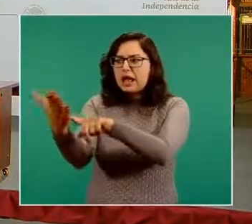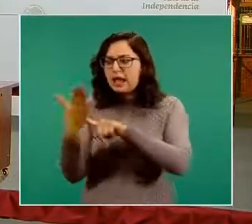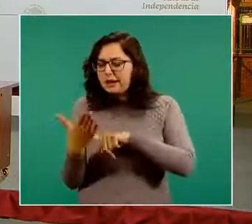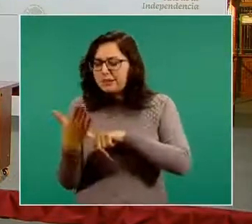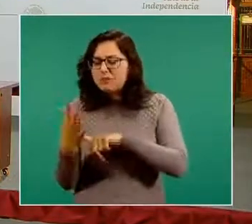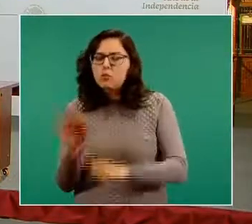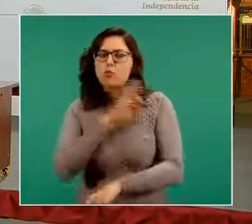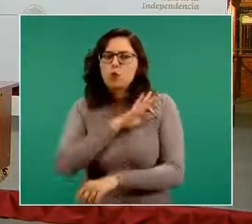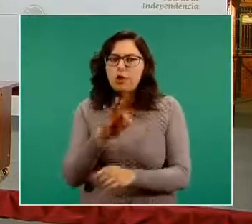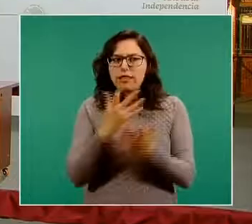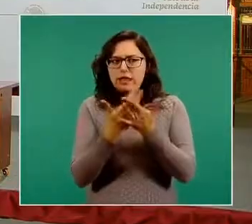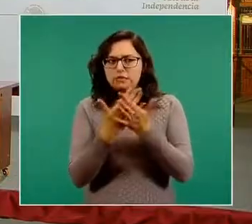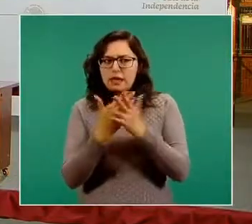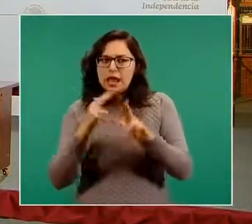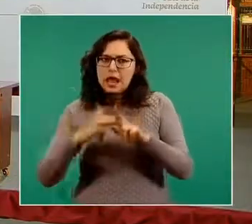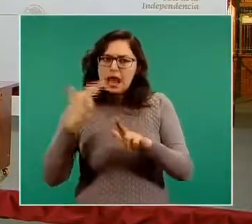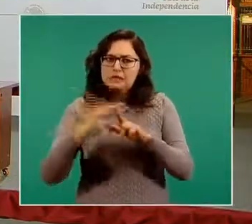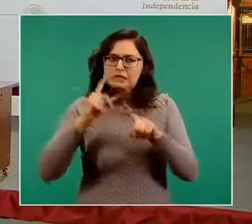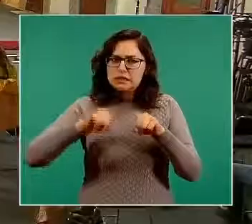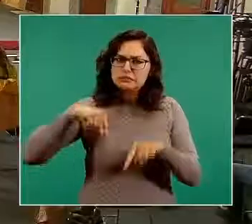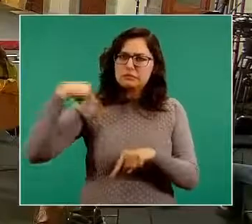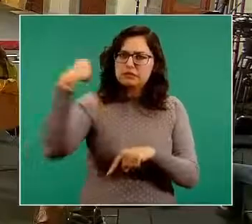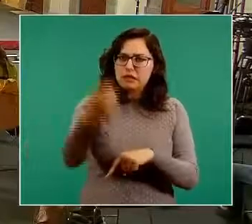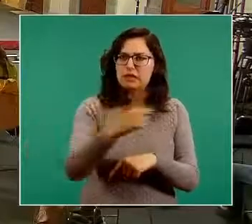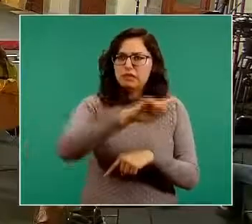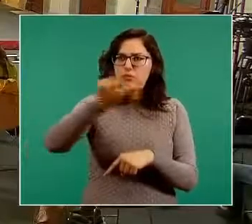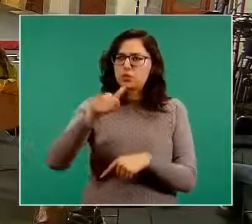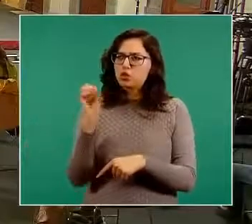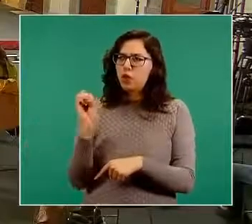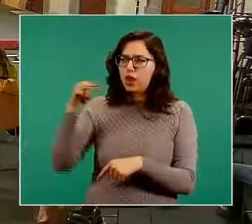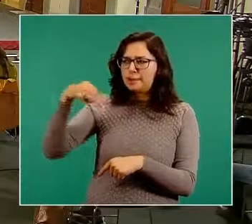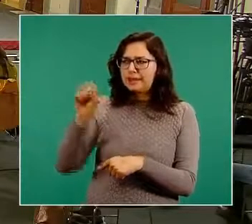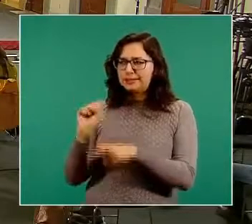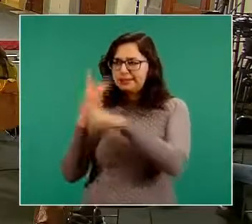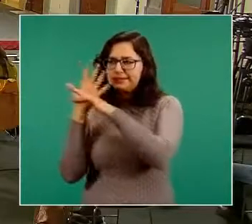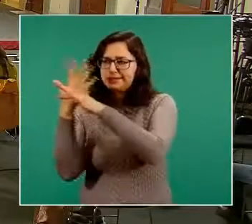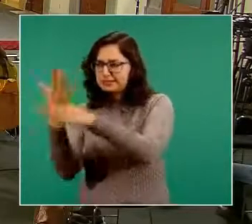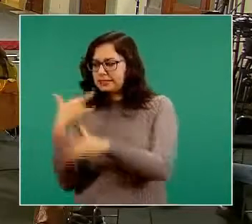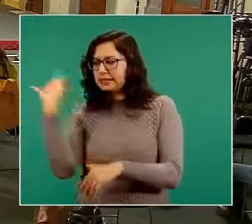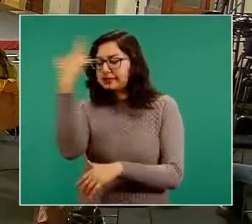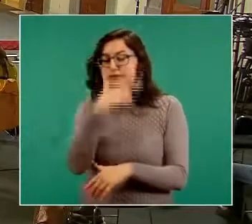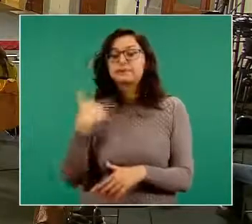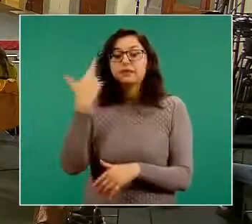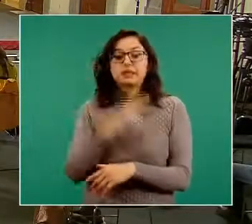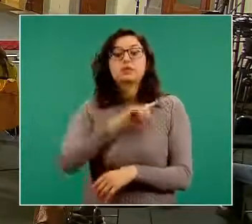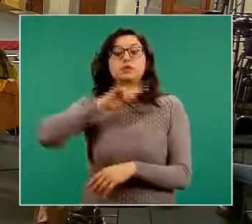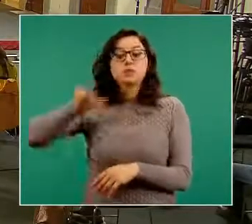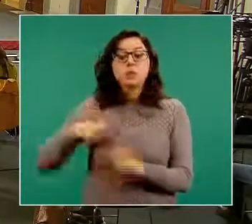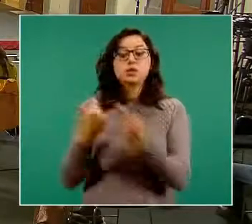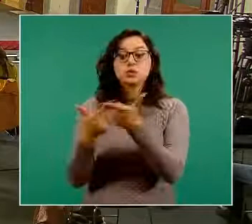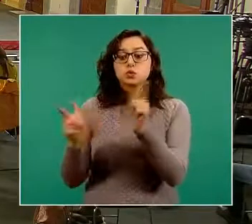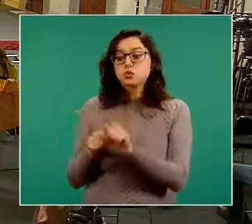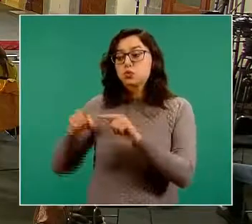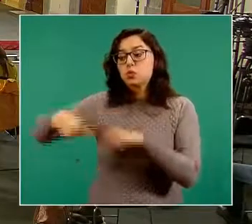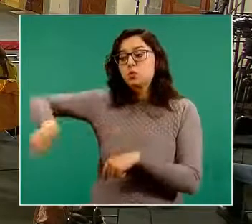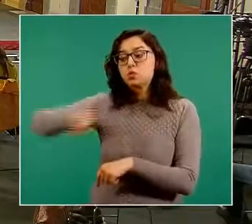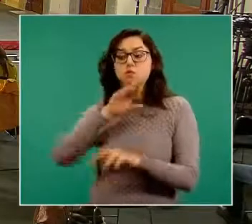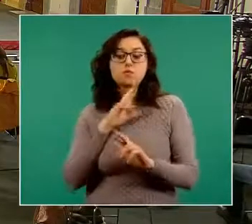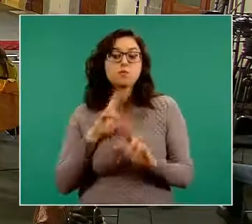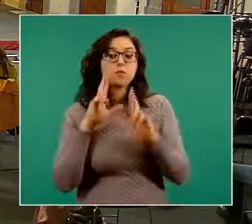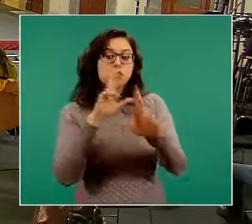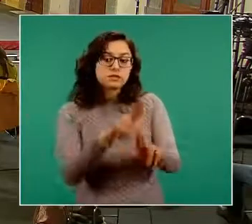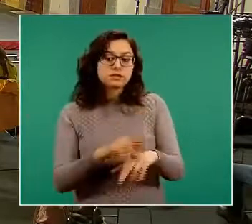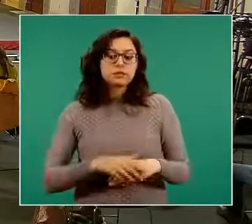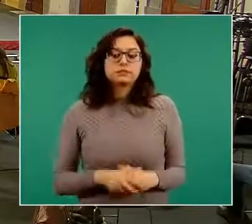científica y las recomendaciones de la Organización Mundial de la Salud. Vamos a ver qué dice el grupo técnico asesor de